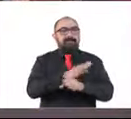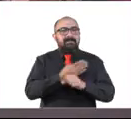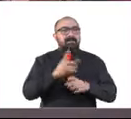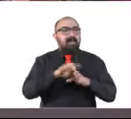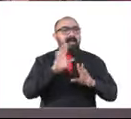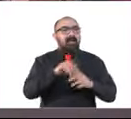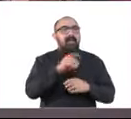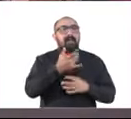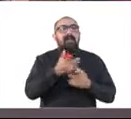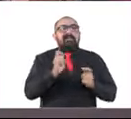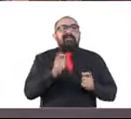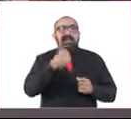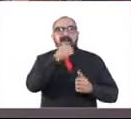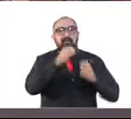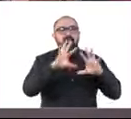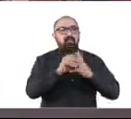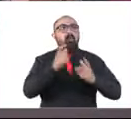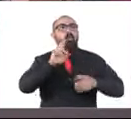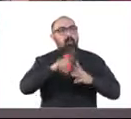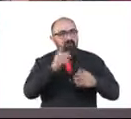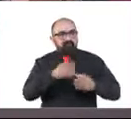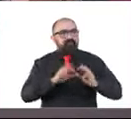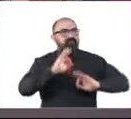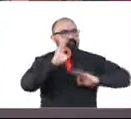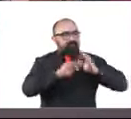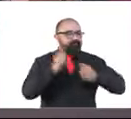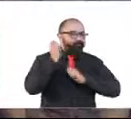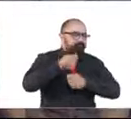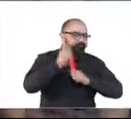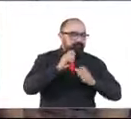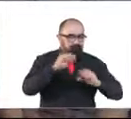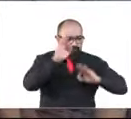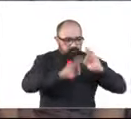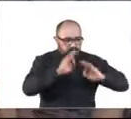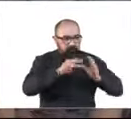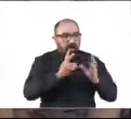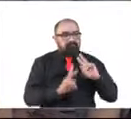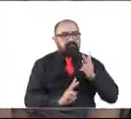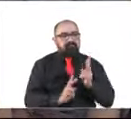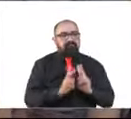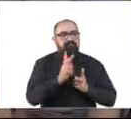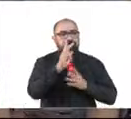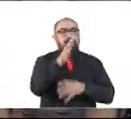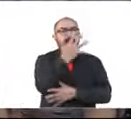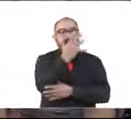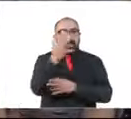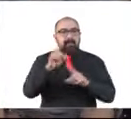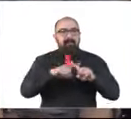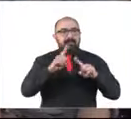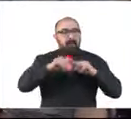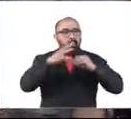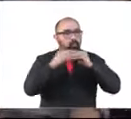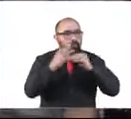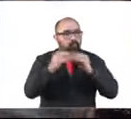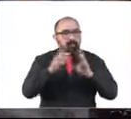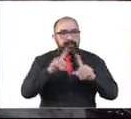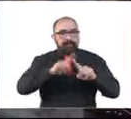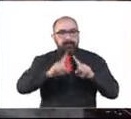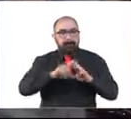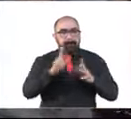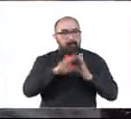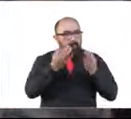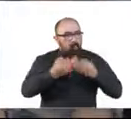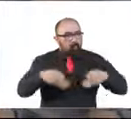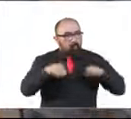plantado muchos árboles frutales a lo largo de nuestro país con algunos programas. En la Ciudad de México tenemos un porcentaje importante de